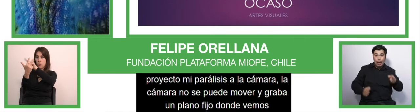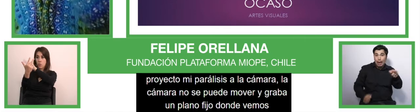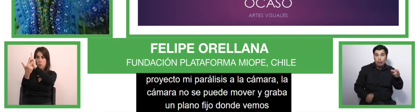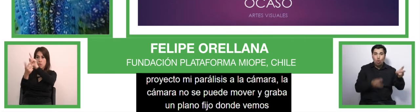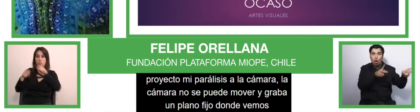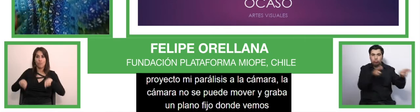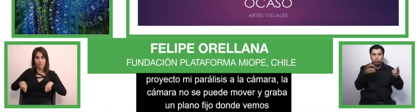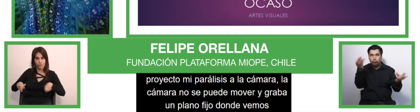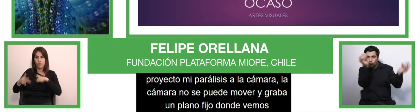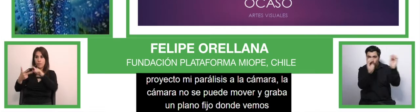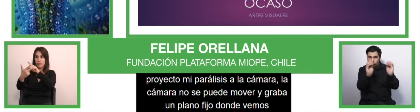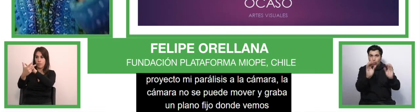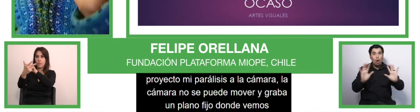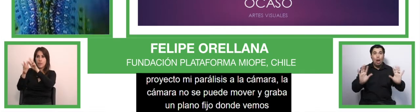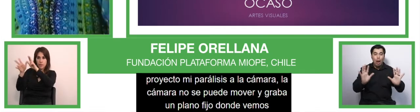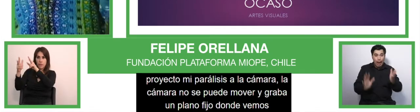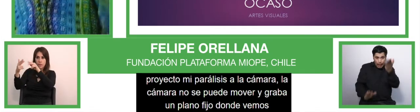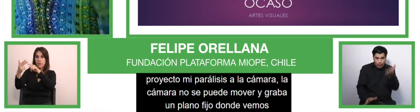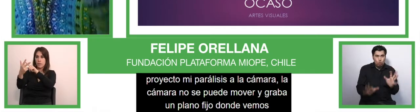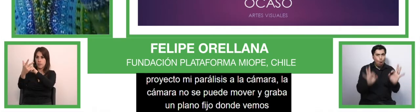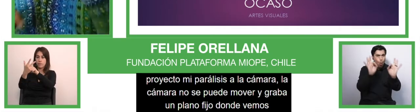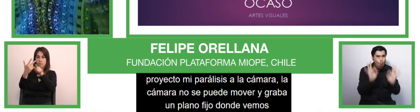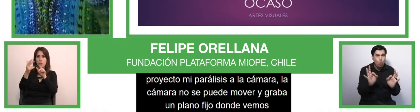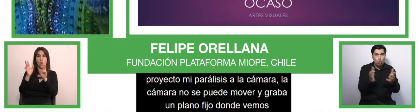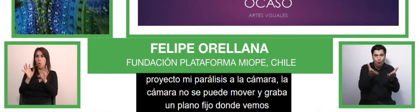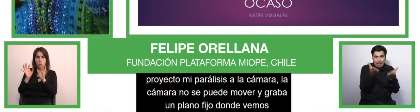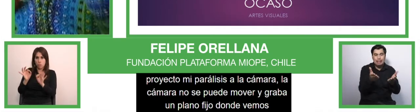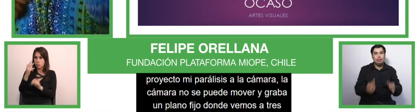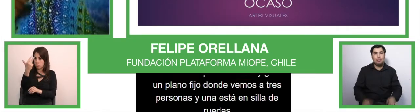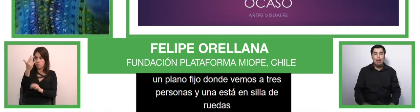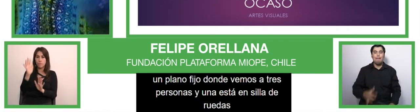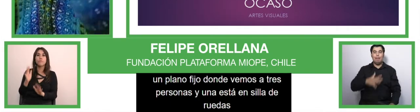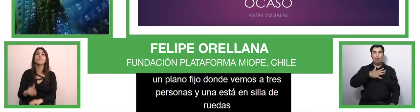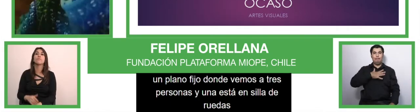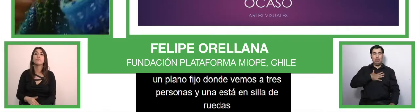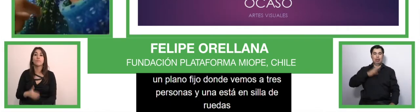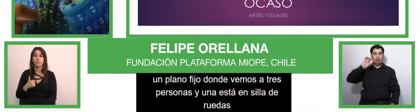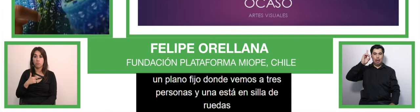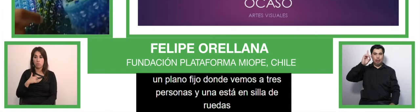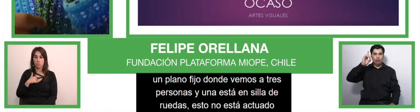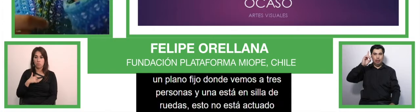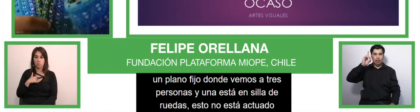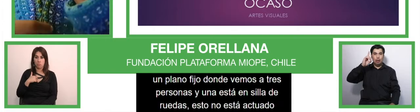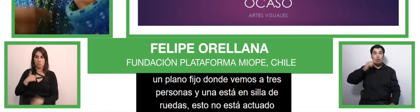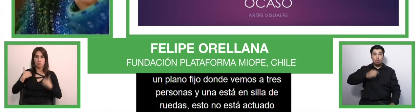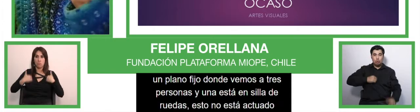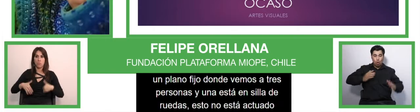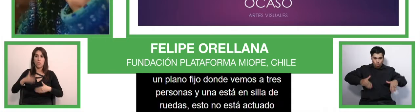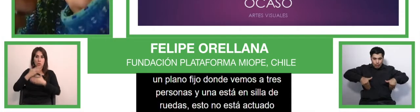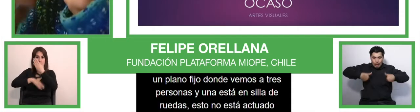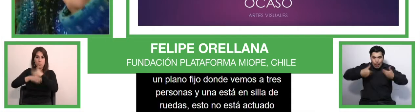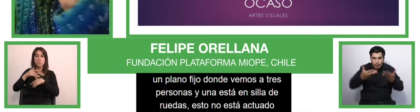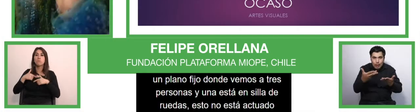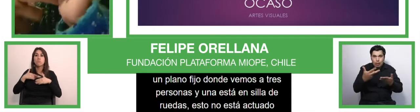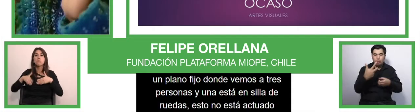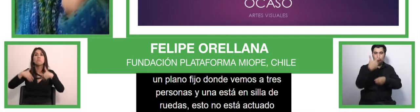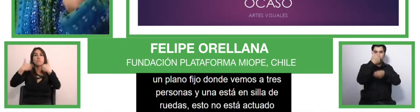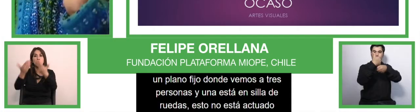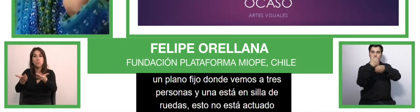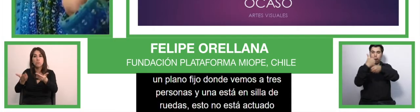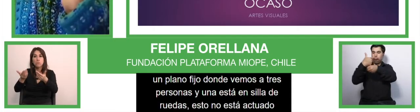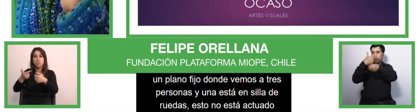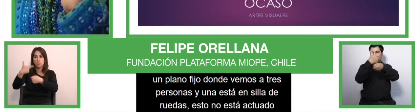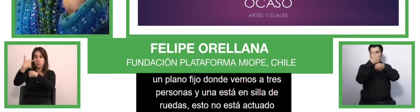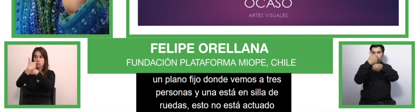actuado, esto es una situación específica, pero desde mi discapacidad paralizo o le transmito la discapacidad a la cámara y grabo